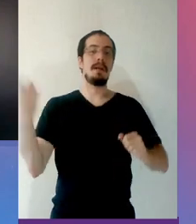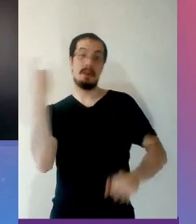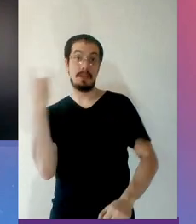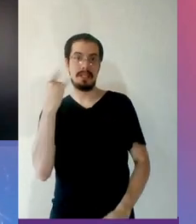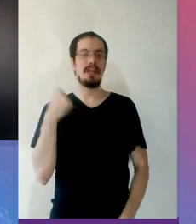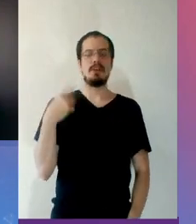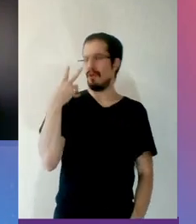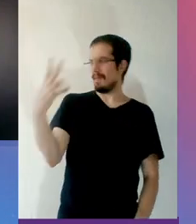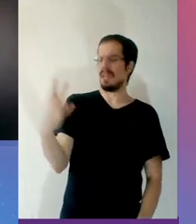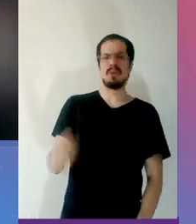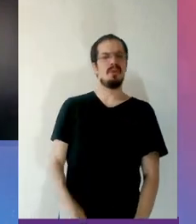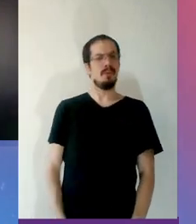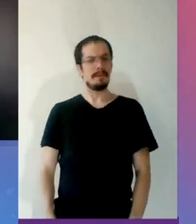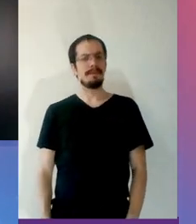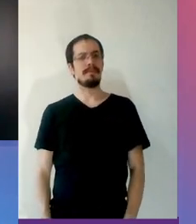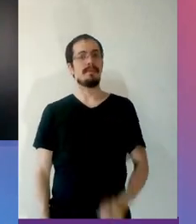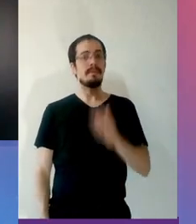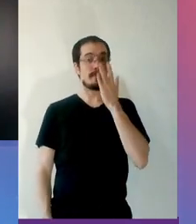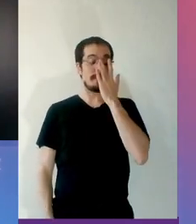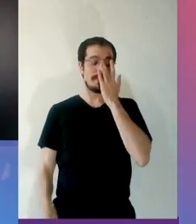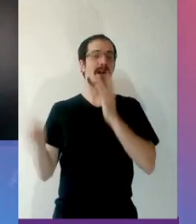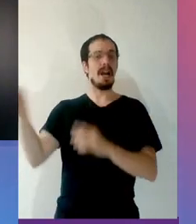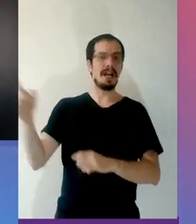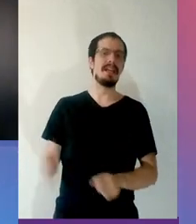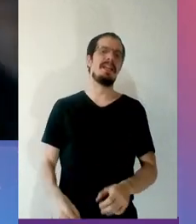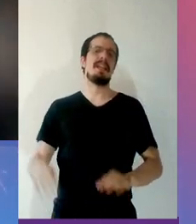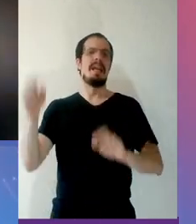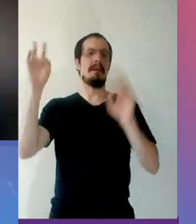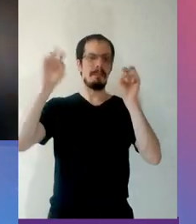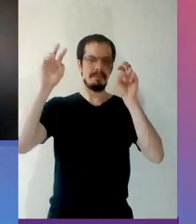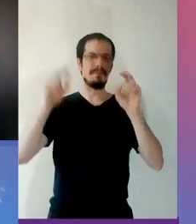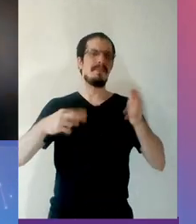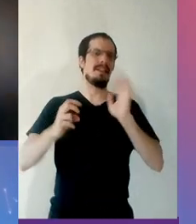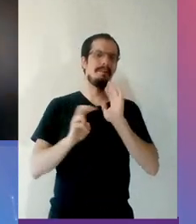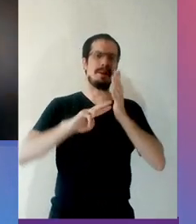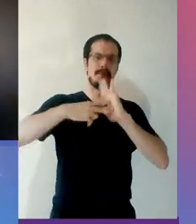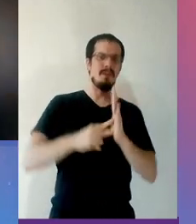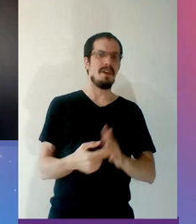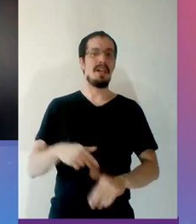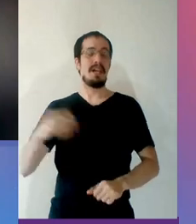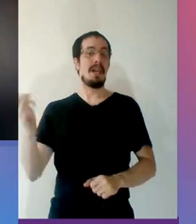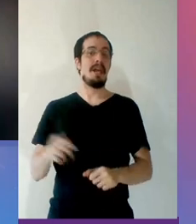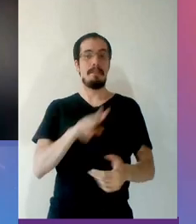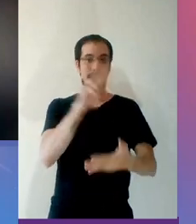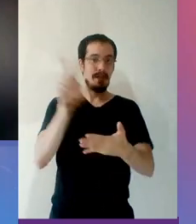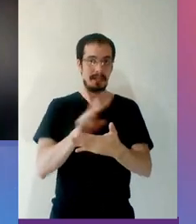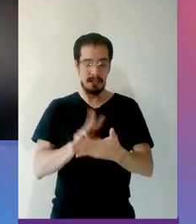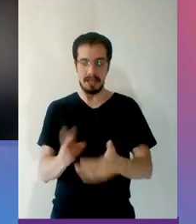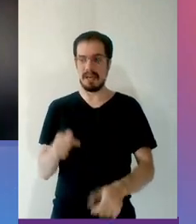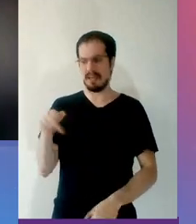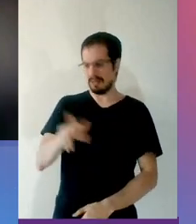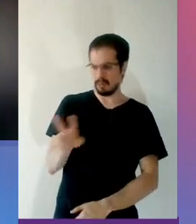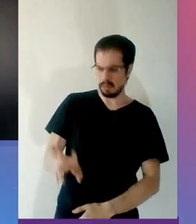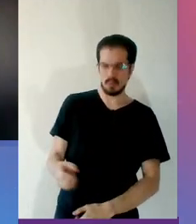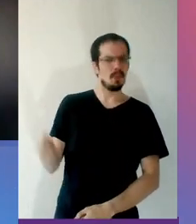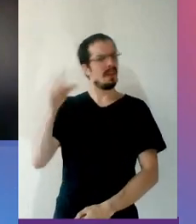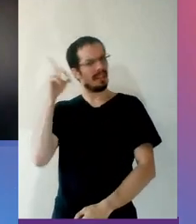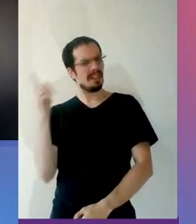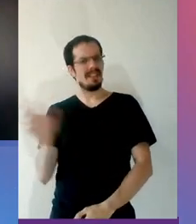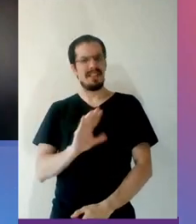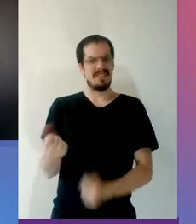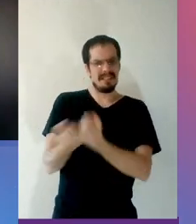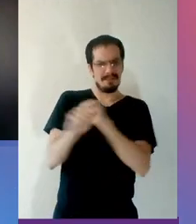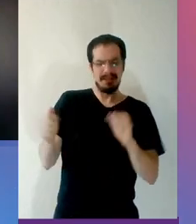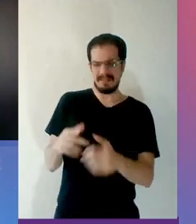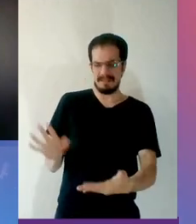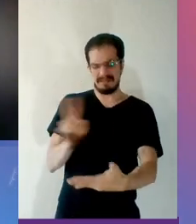la bajísima comprensión lectora que tienen los chicos. No es que no sepan la materia, no es que no estudien, pero no logran entender lo que se está preguntando. Y eso